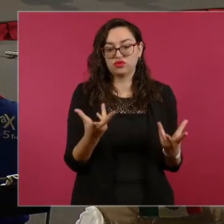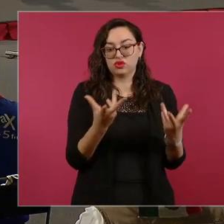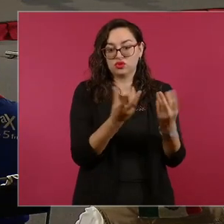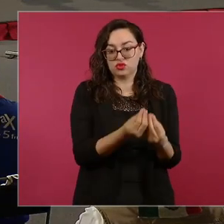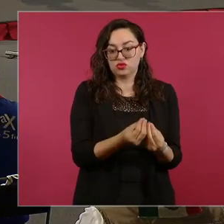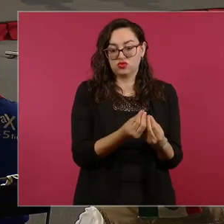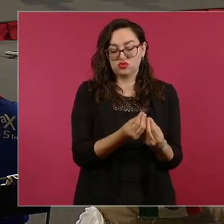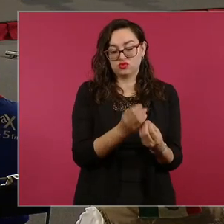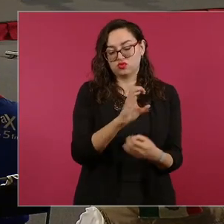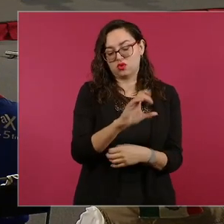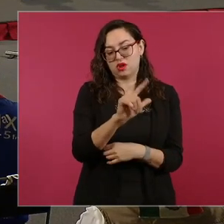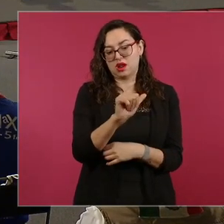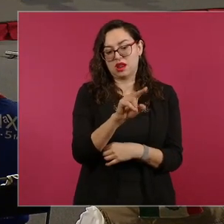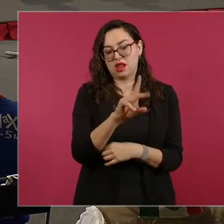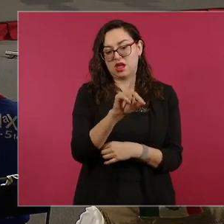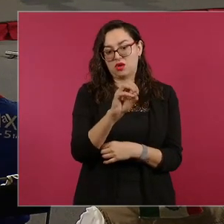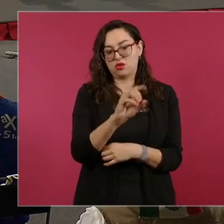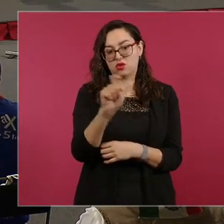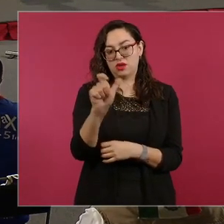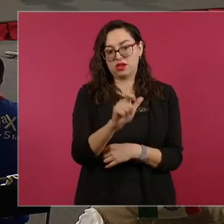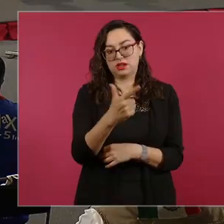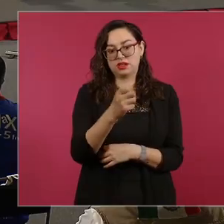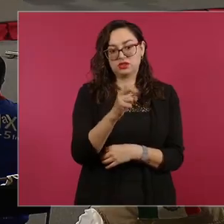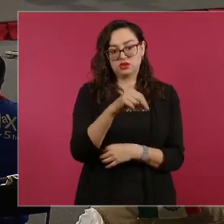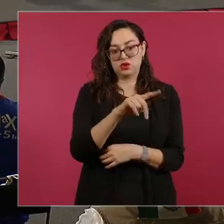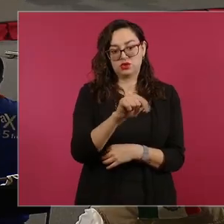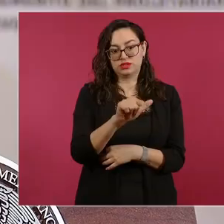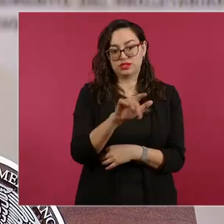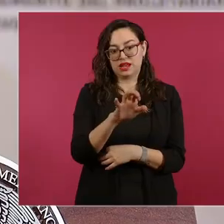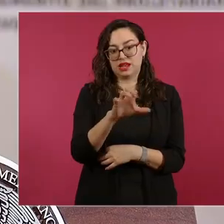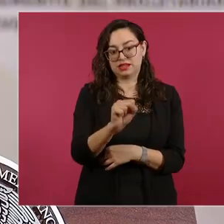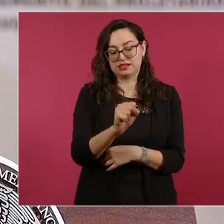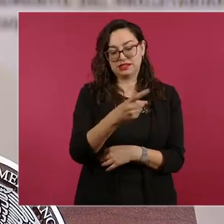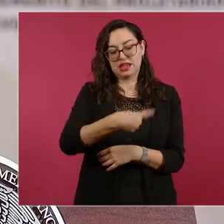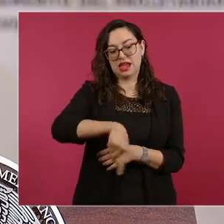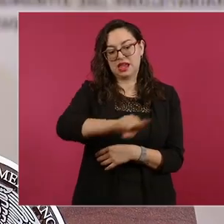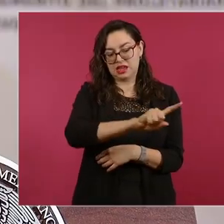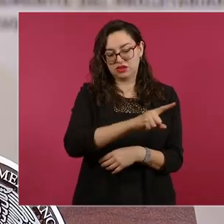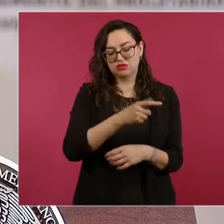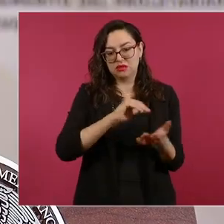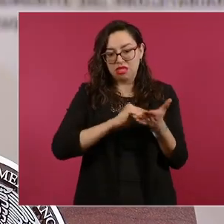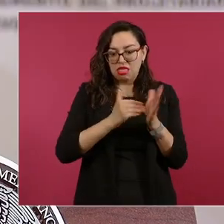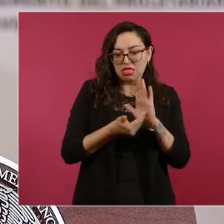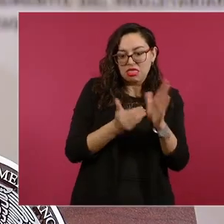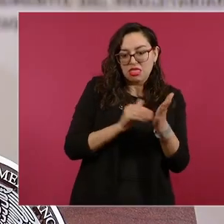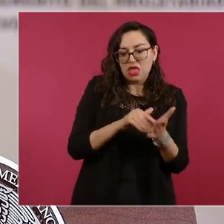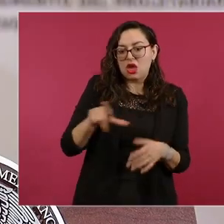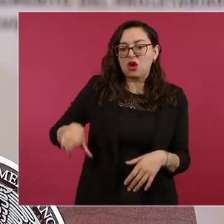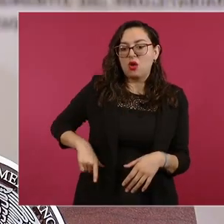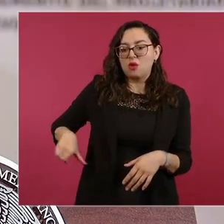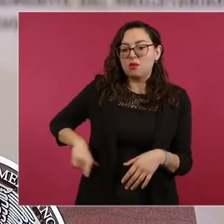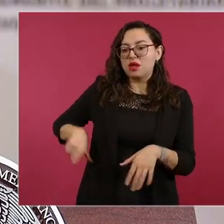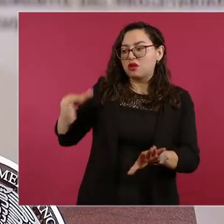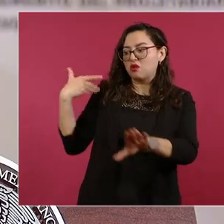menos que Claudio X González arman este tipo de ataques contra el gobierno.